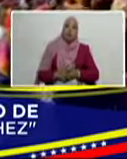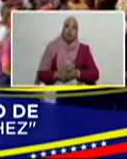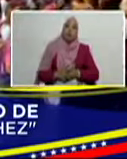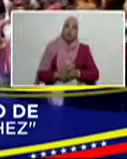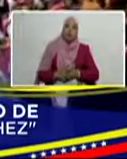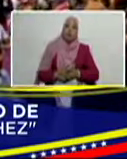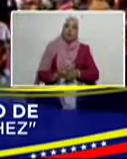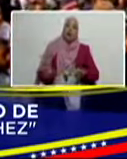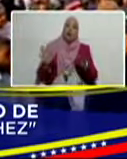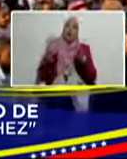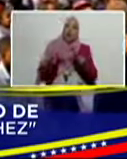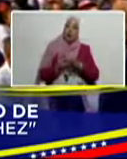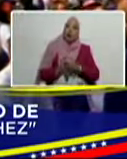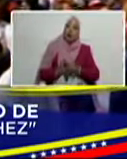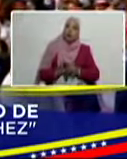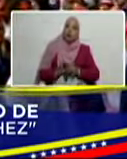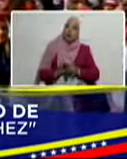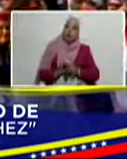unidos.